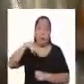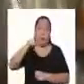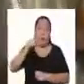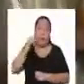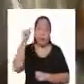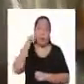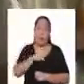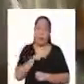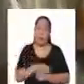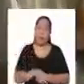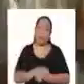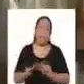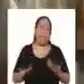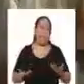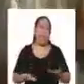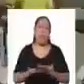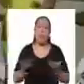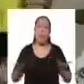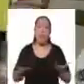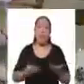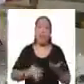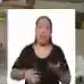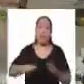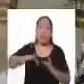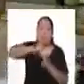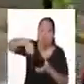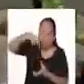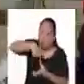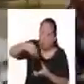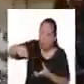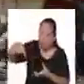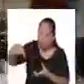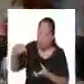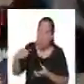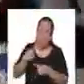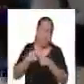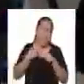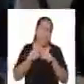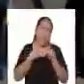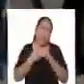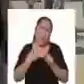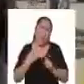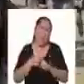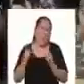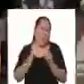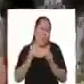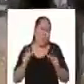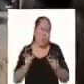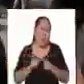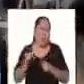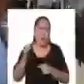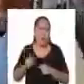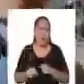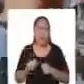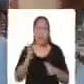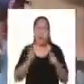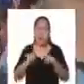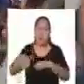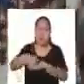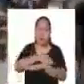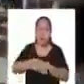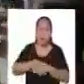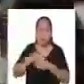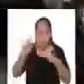algo que ocurre en todo el mundo y uno lo puede encontrar. Es un fenómeno principalmente urbano,